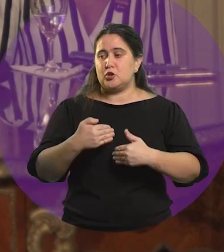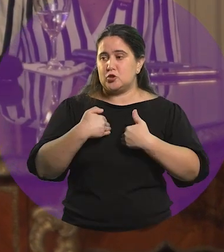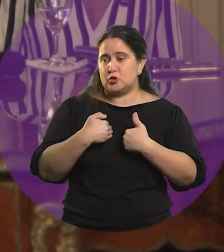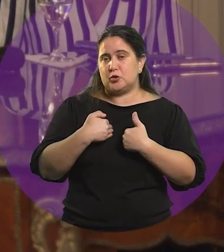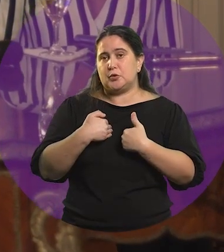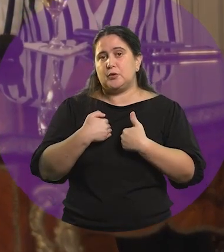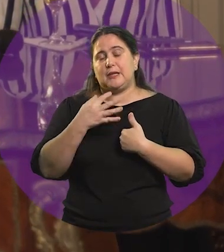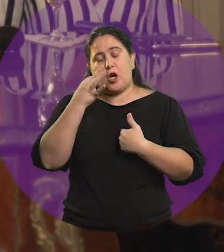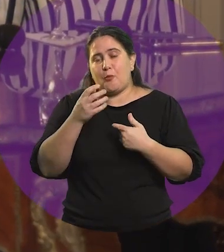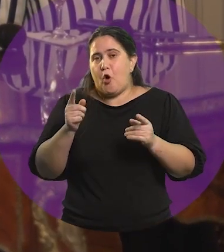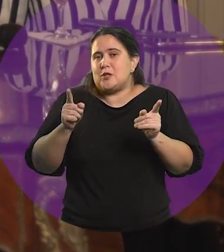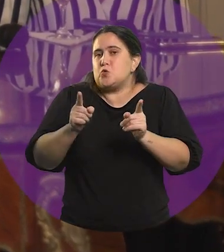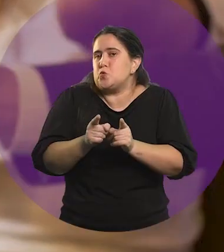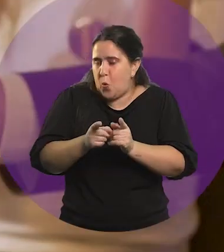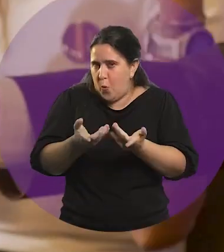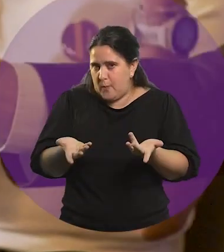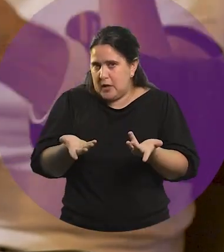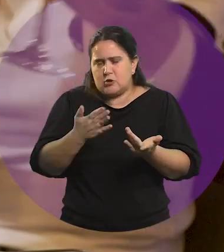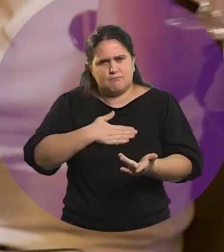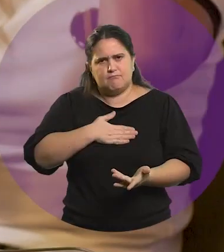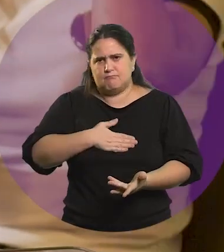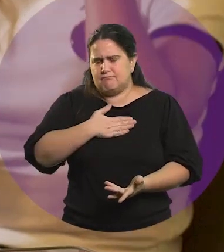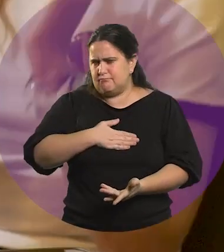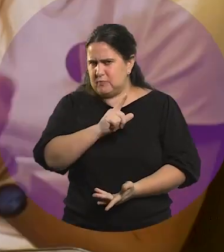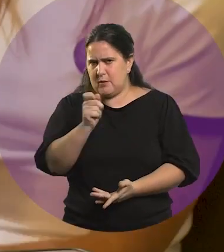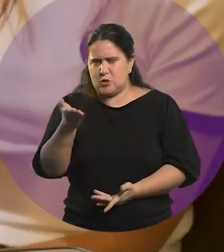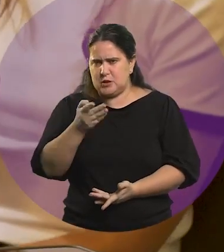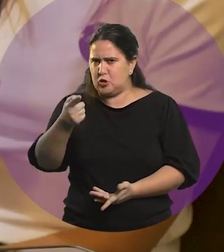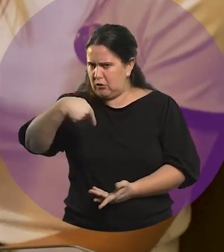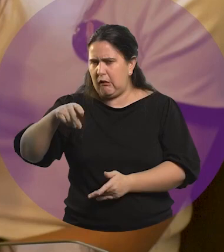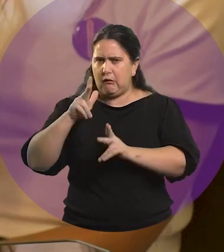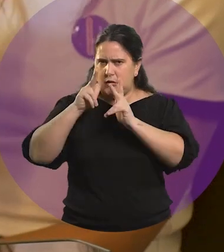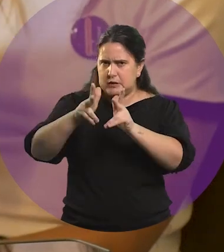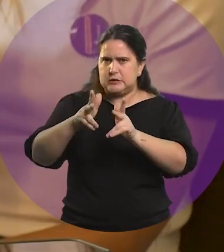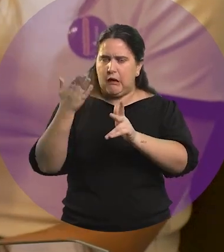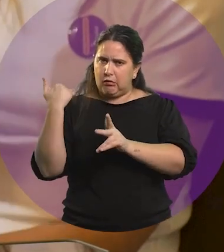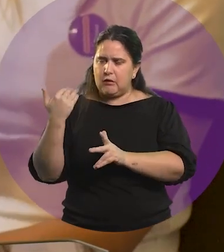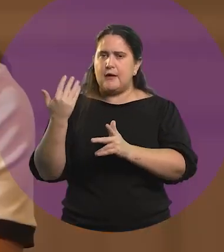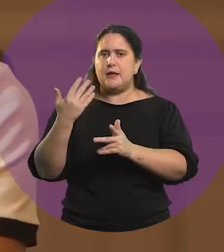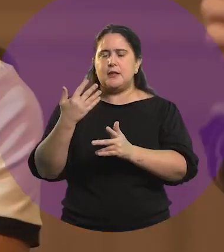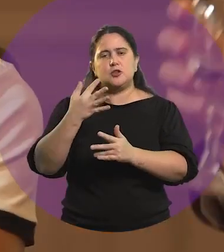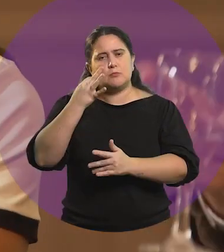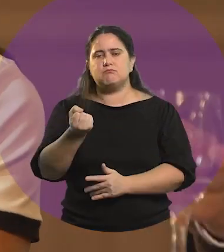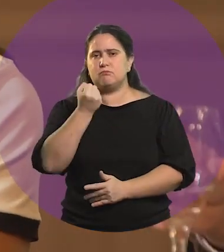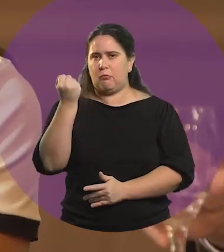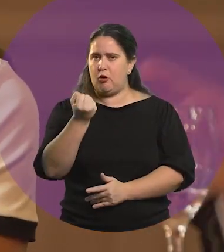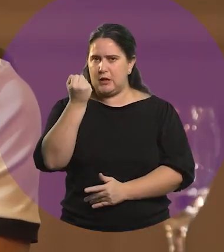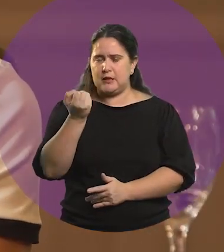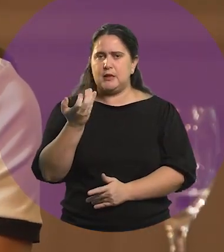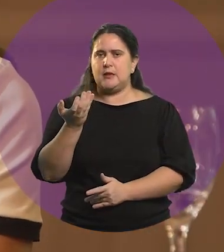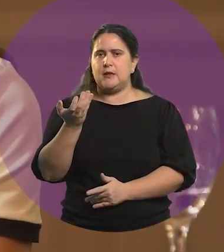Yo creo que, resumiendo un poco, estoy totalmente de acuerdo con lo que ellos plantean. Me parece